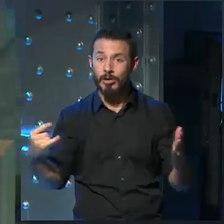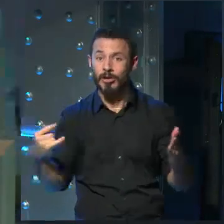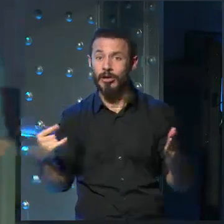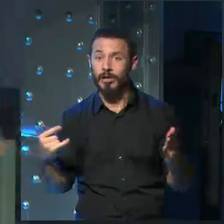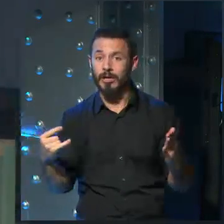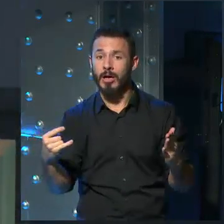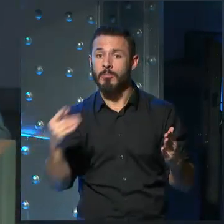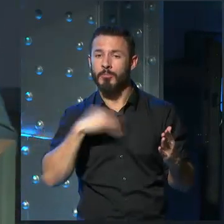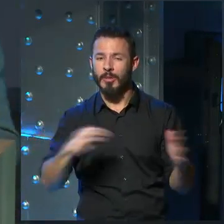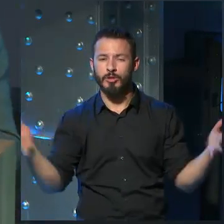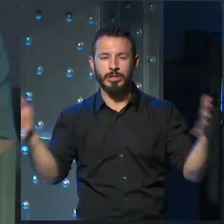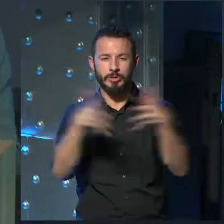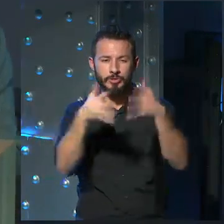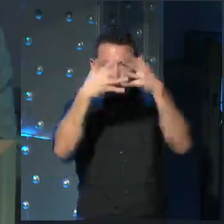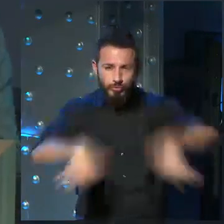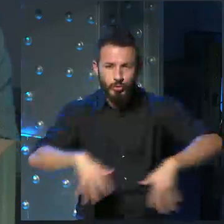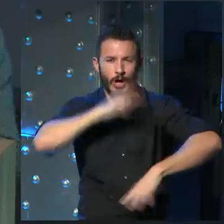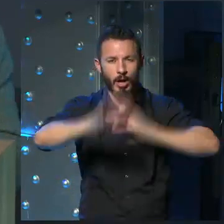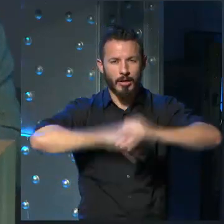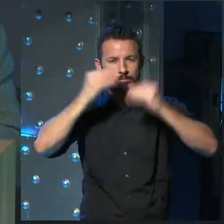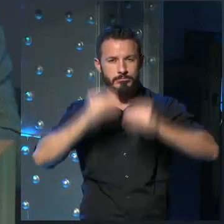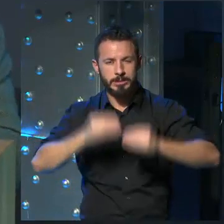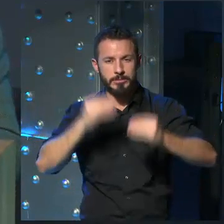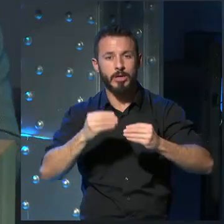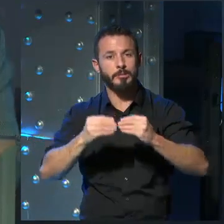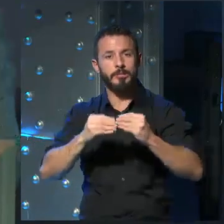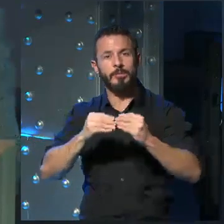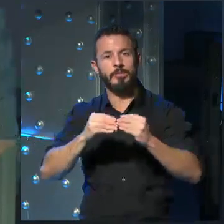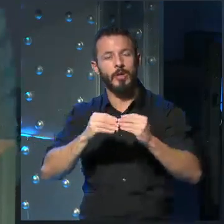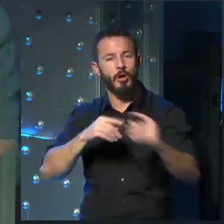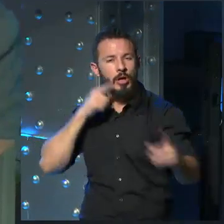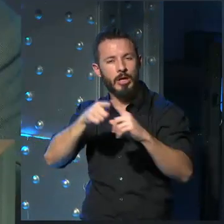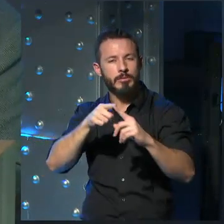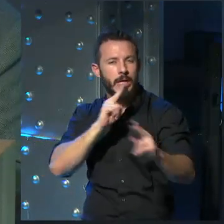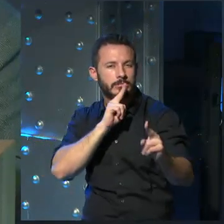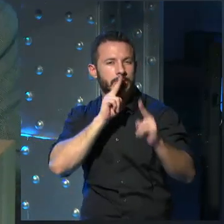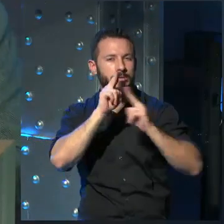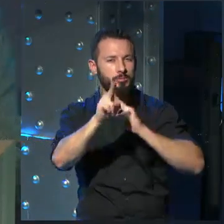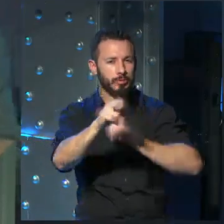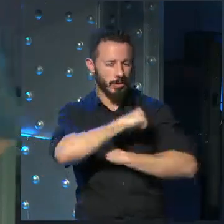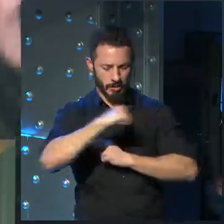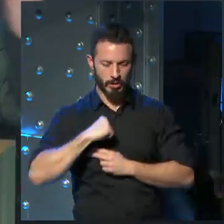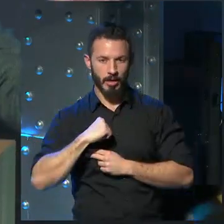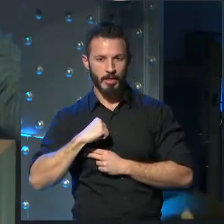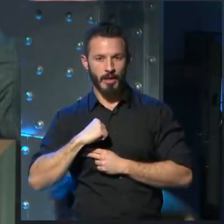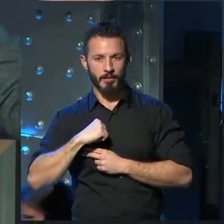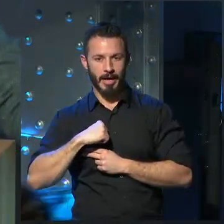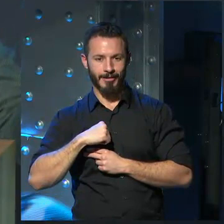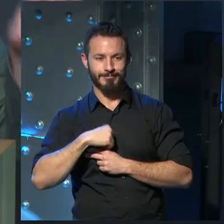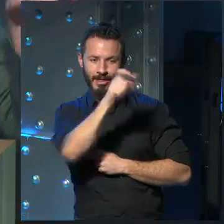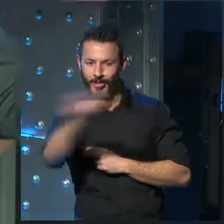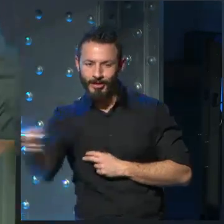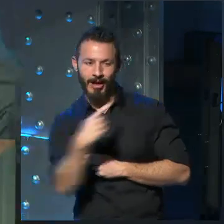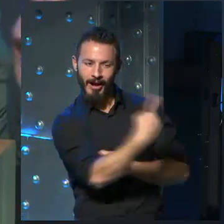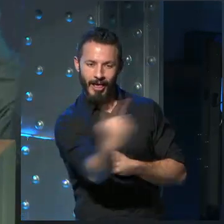capaces de estructurar, organizar, para dar una respuesta personalizada a esos ciudadanos que